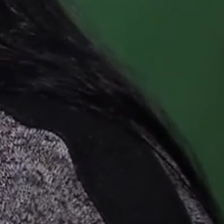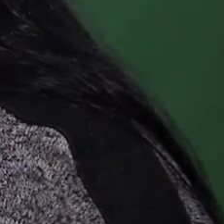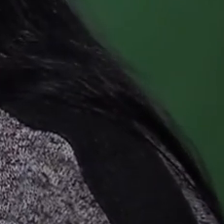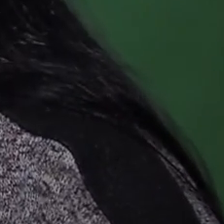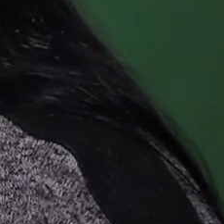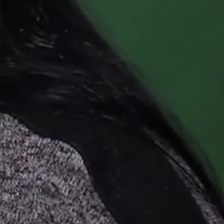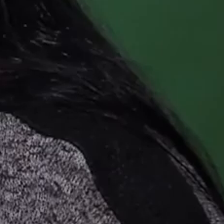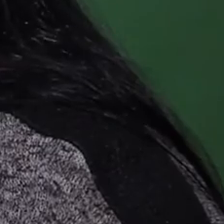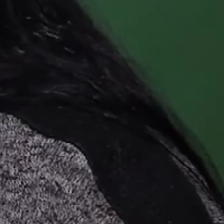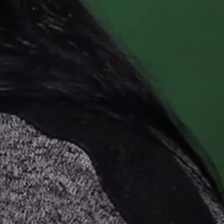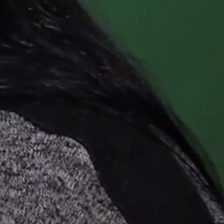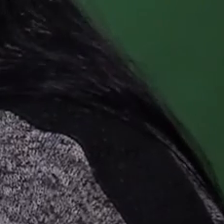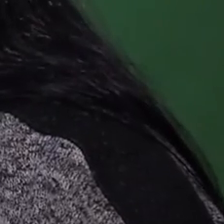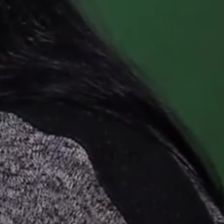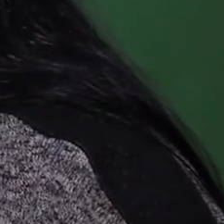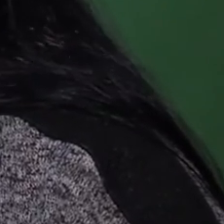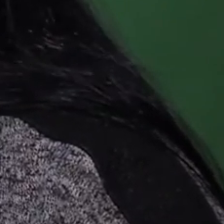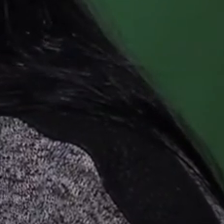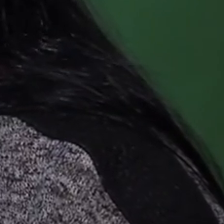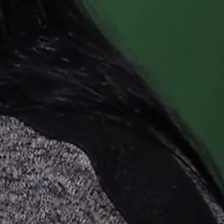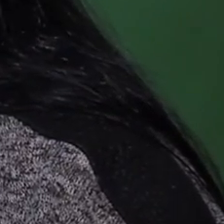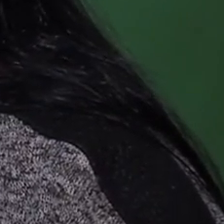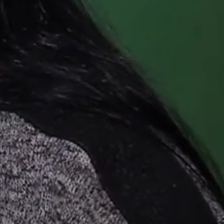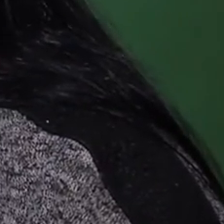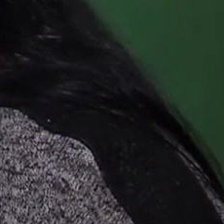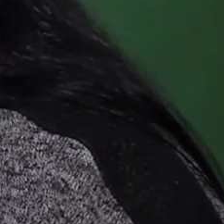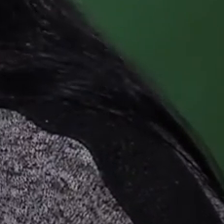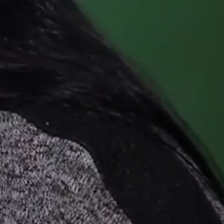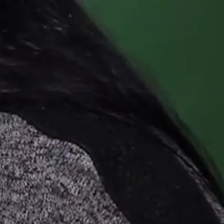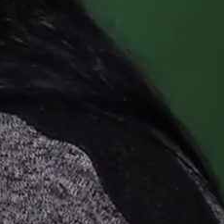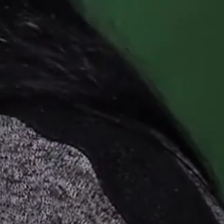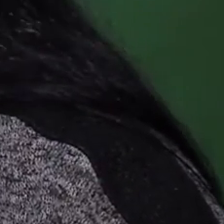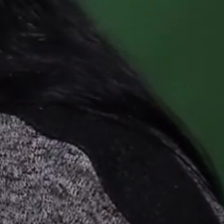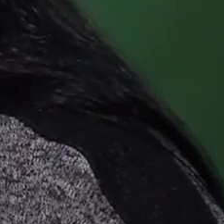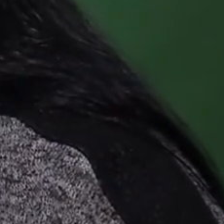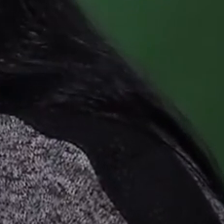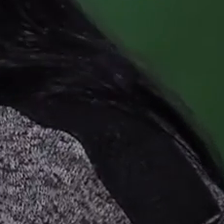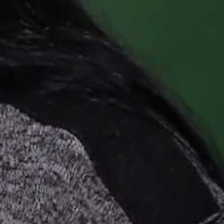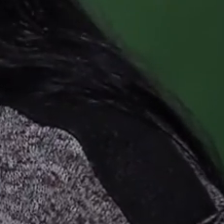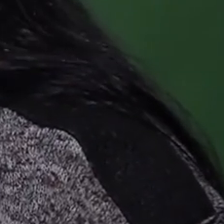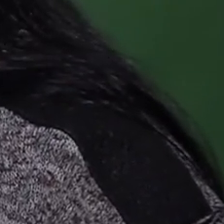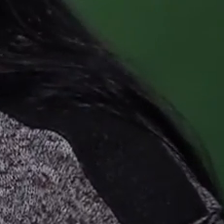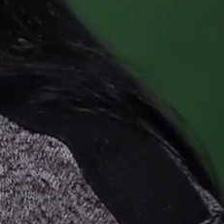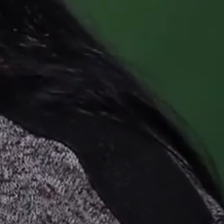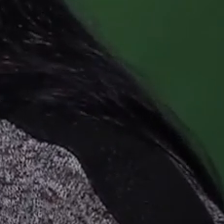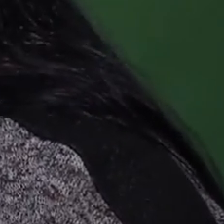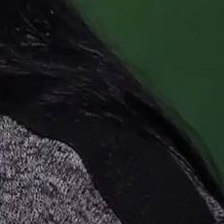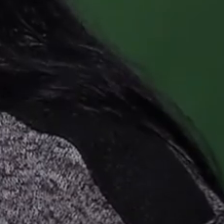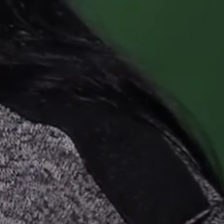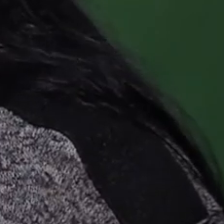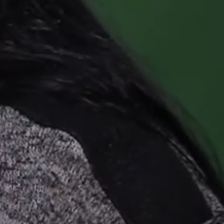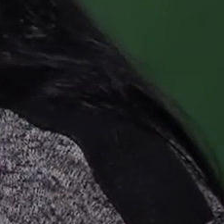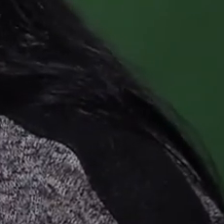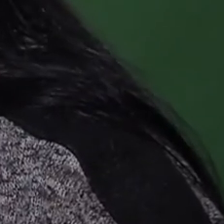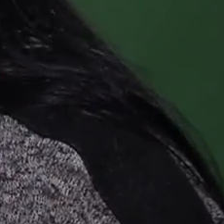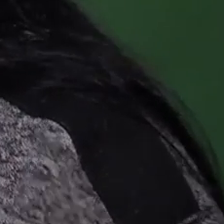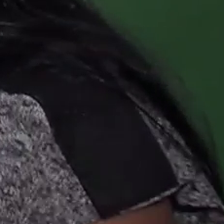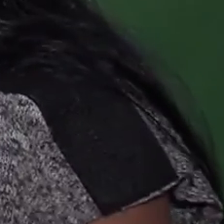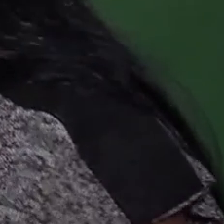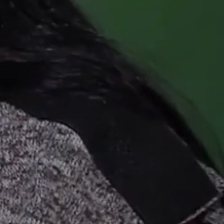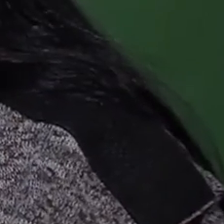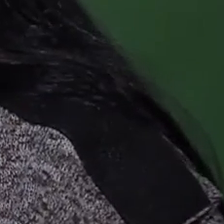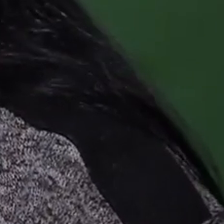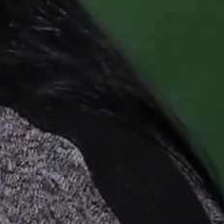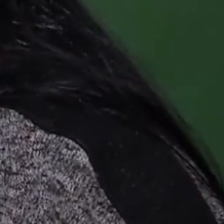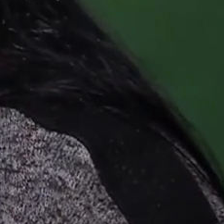sabían que nosotros estábamos desarrollo proyecto vivienda nos llegó más gente la cuenta era increíble un montón tenemos que decirles que